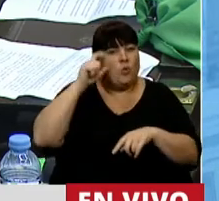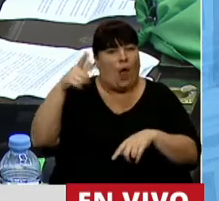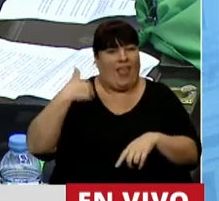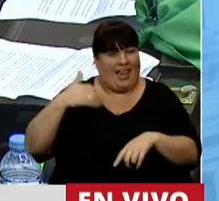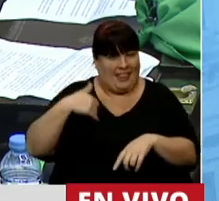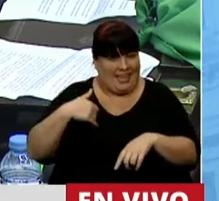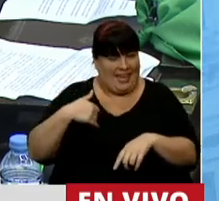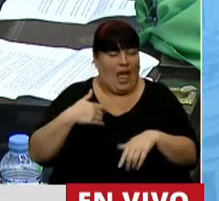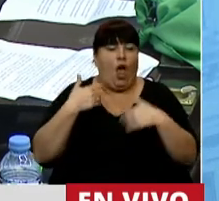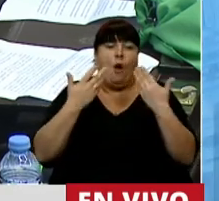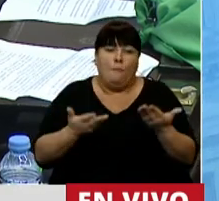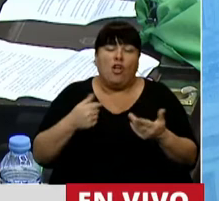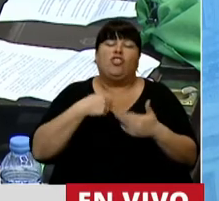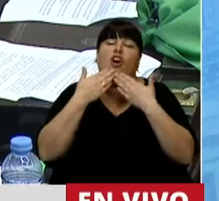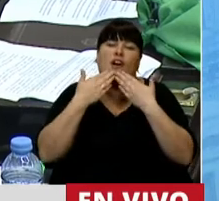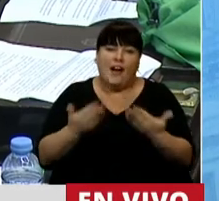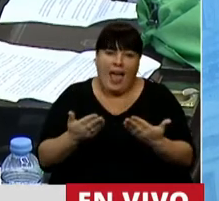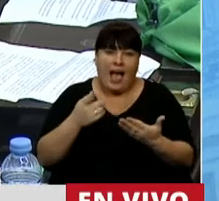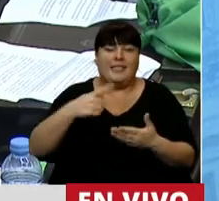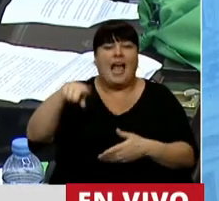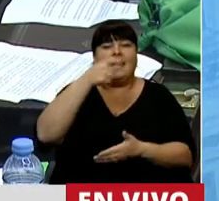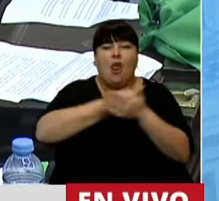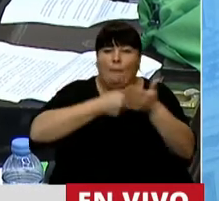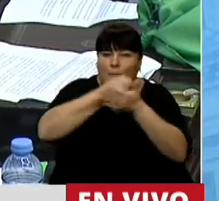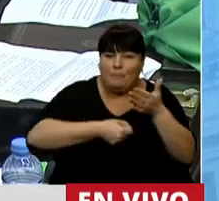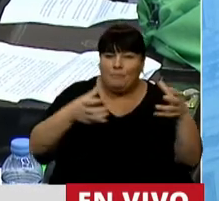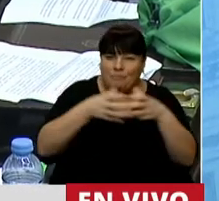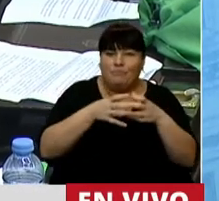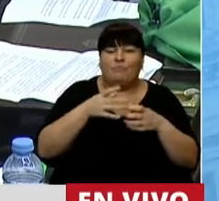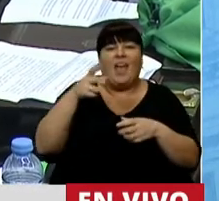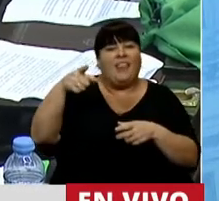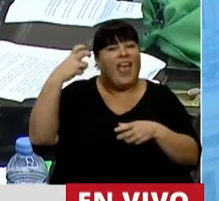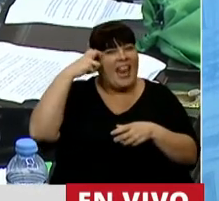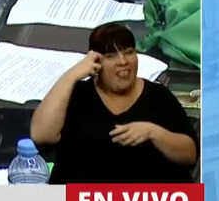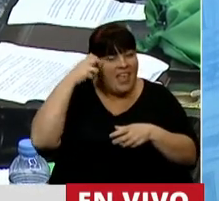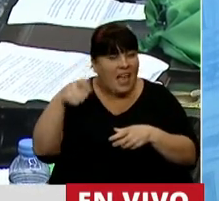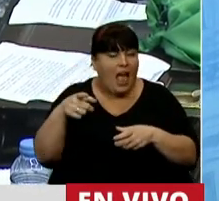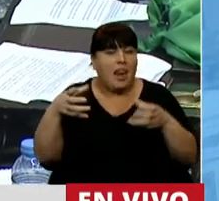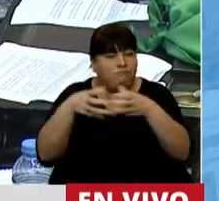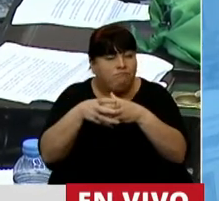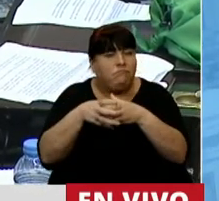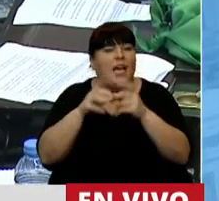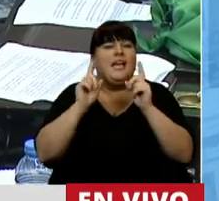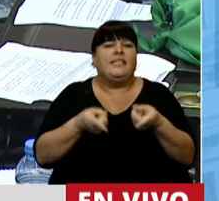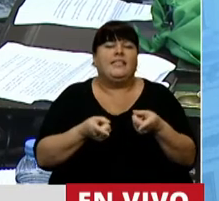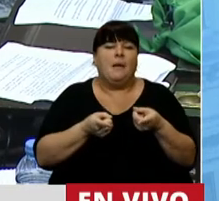en Argentina. Por eso quiero agradecer a los militantes de la Unión Cívica Radical y